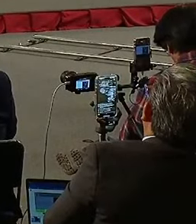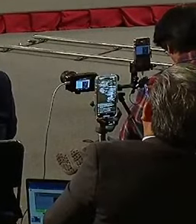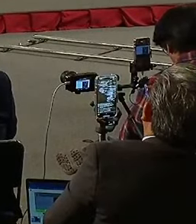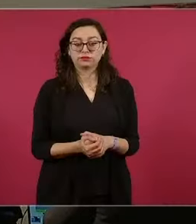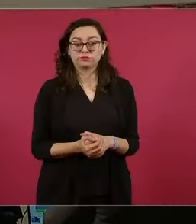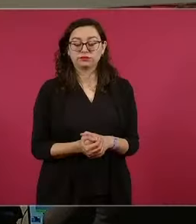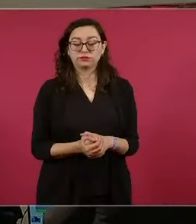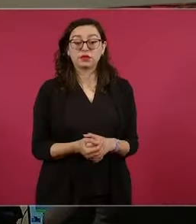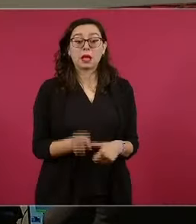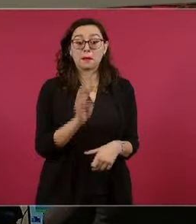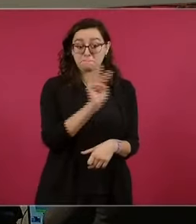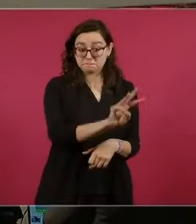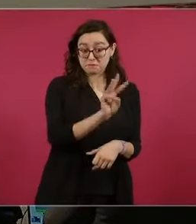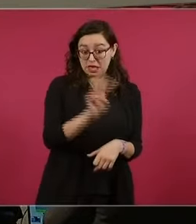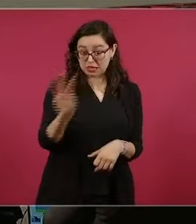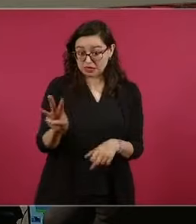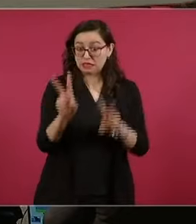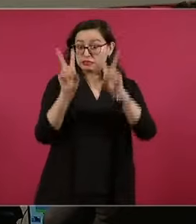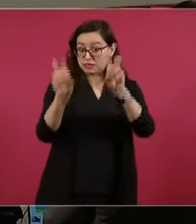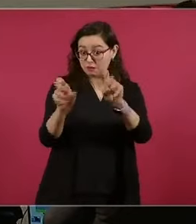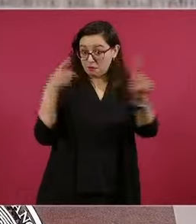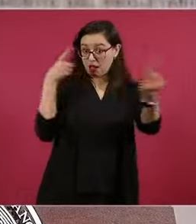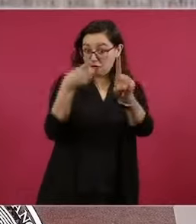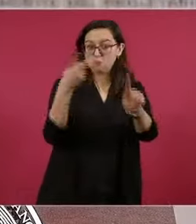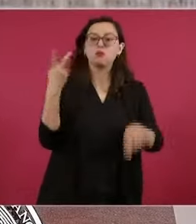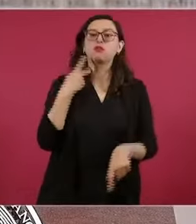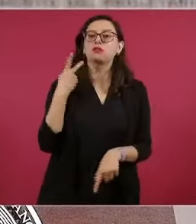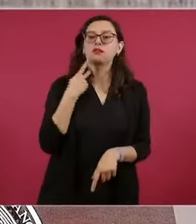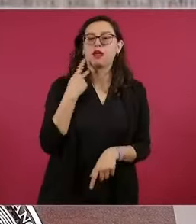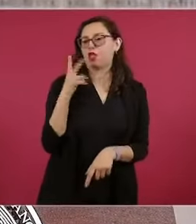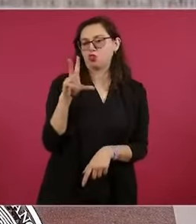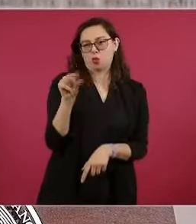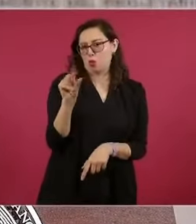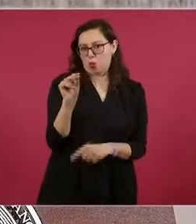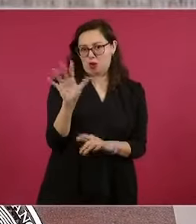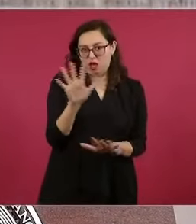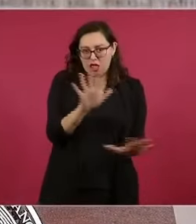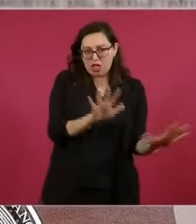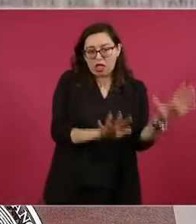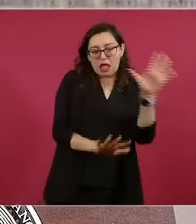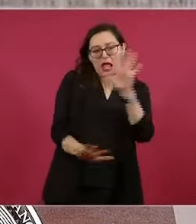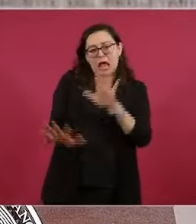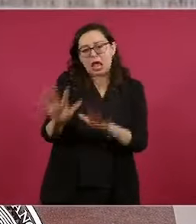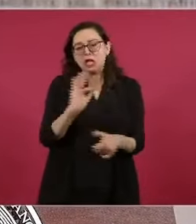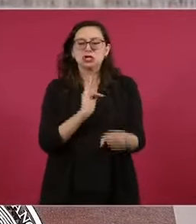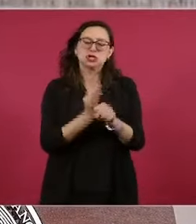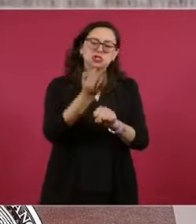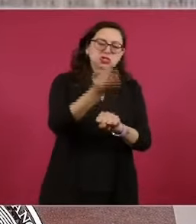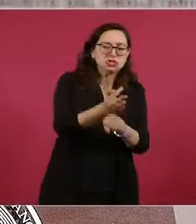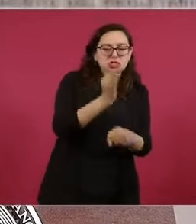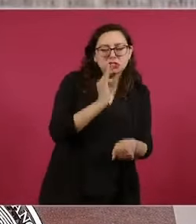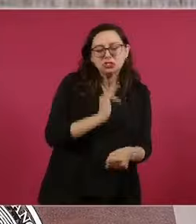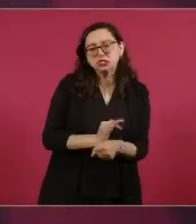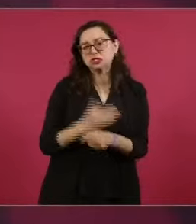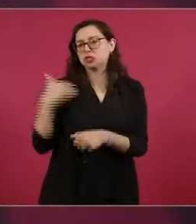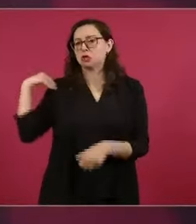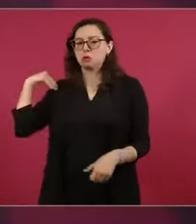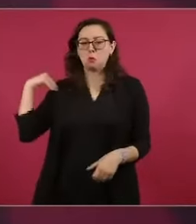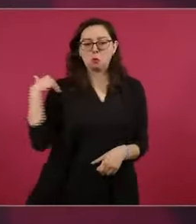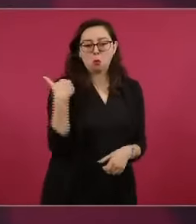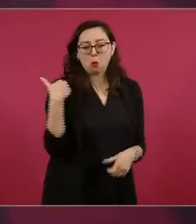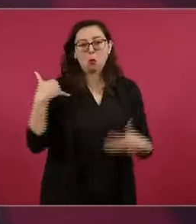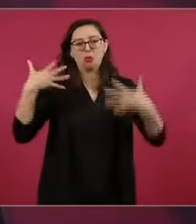programa describe las estrategias usadas para enmascarar y potenciar la guerra sucia. Uno de los hallazgos es que